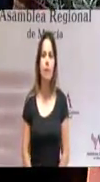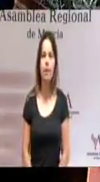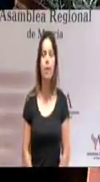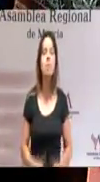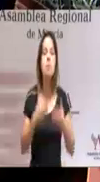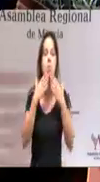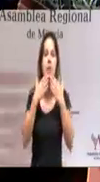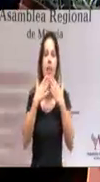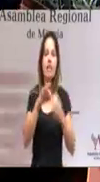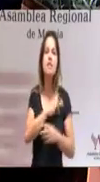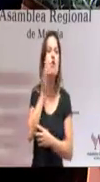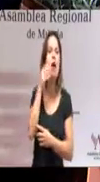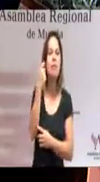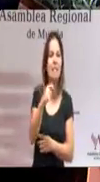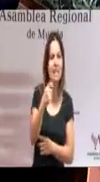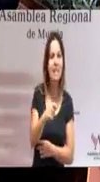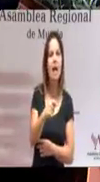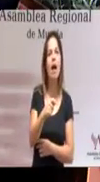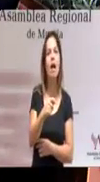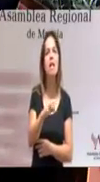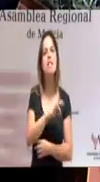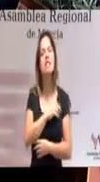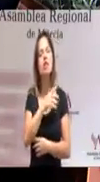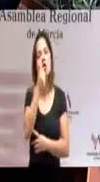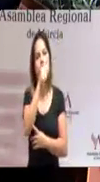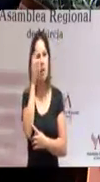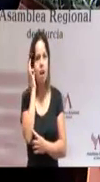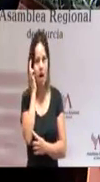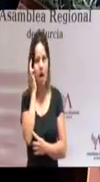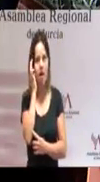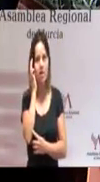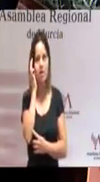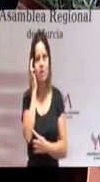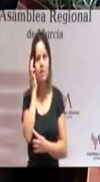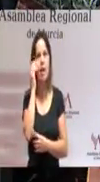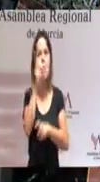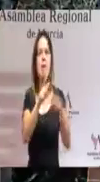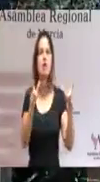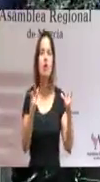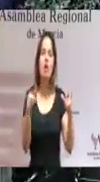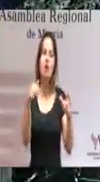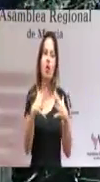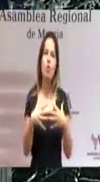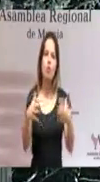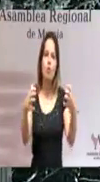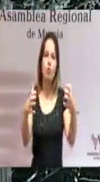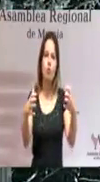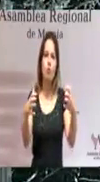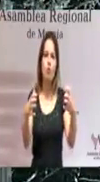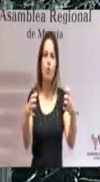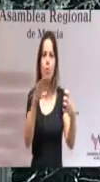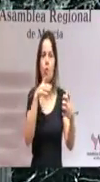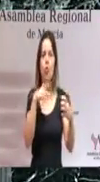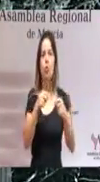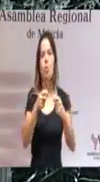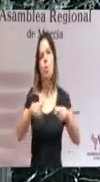Muchas gracias, señora presidenta, señorías, personas que nos acompañan desde el patio